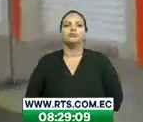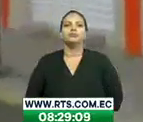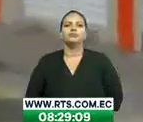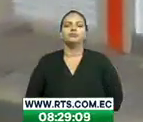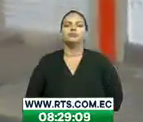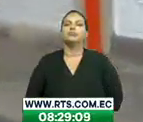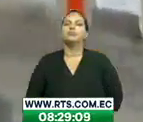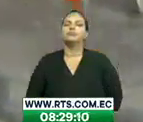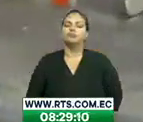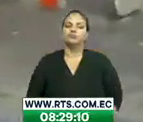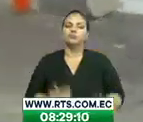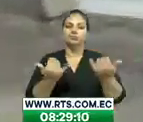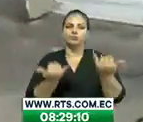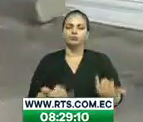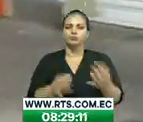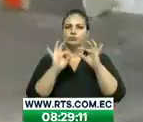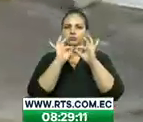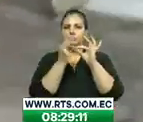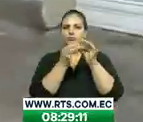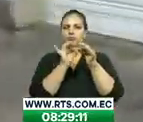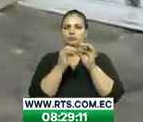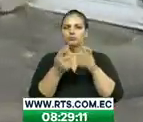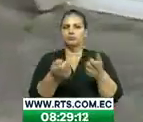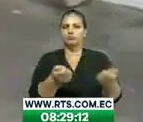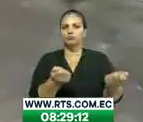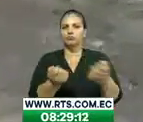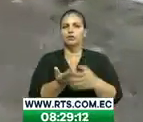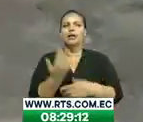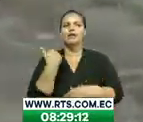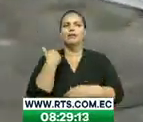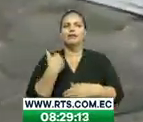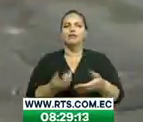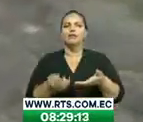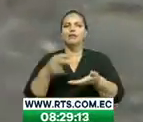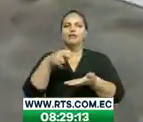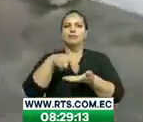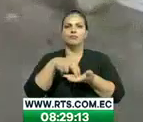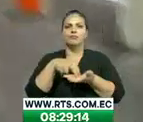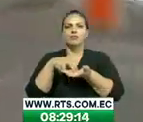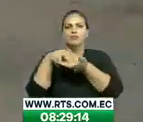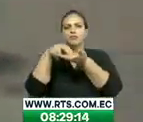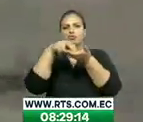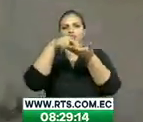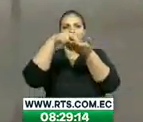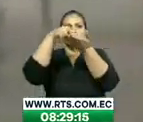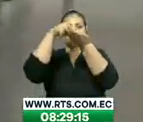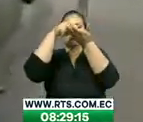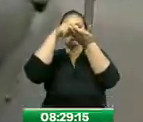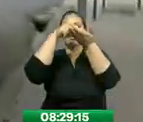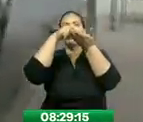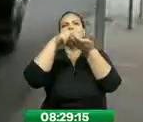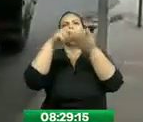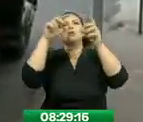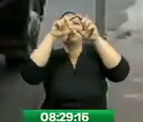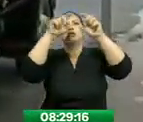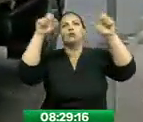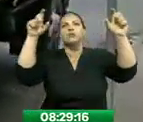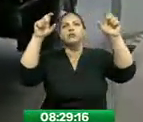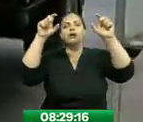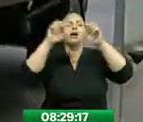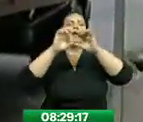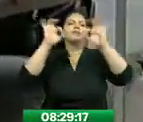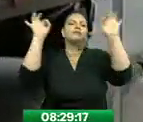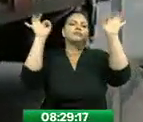canasta para reparar lo que es la red principal. Que van a reportar lo que